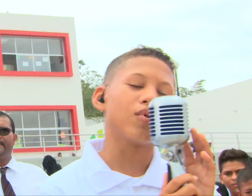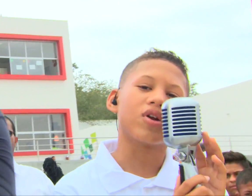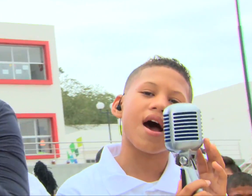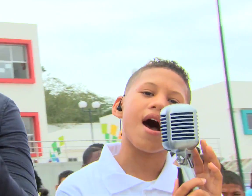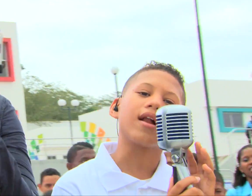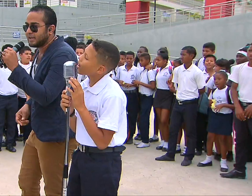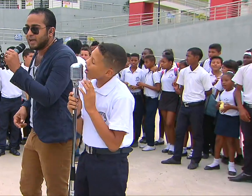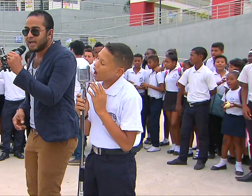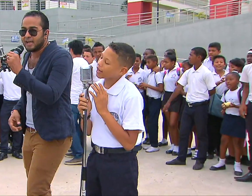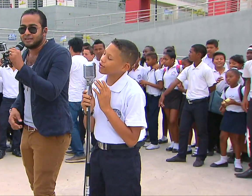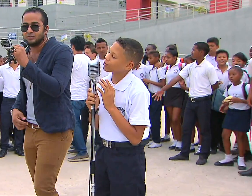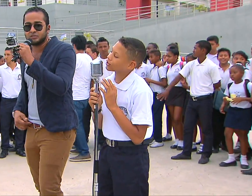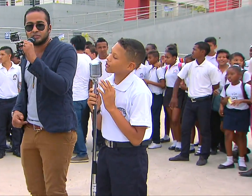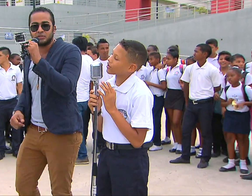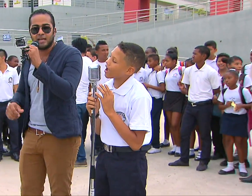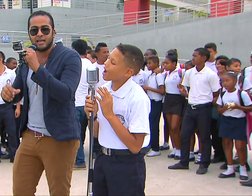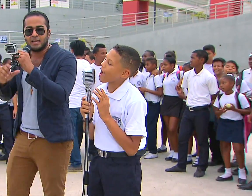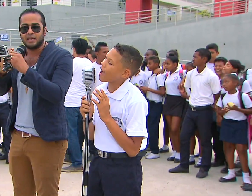volverse a enamorar, a